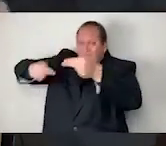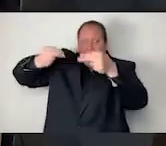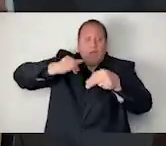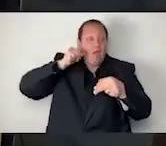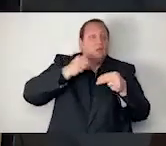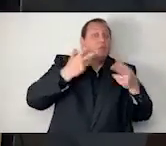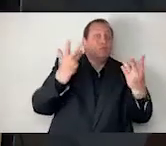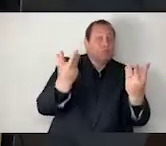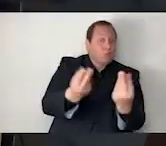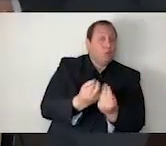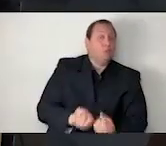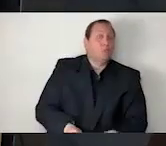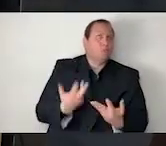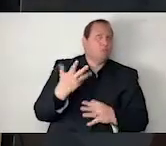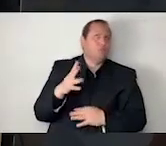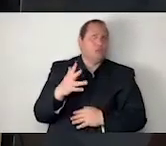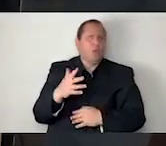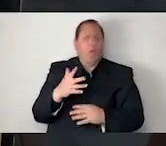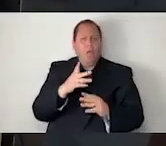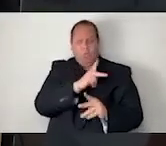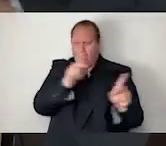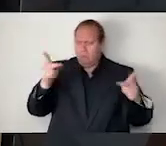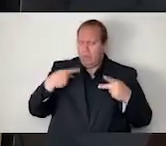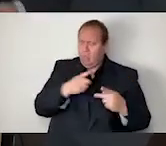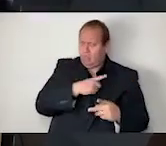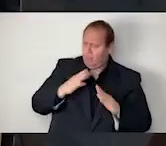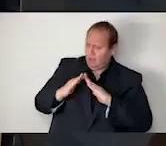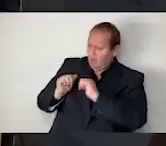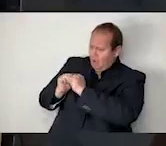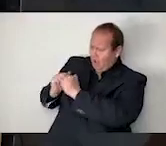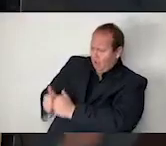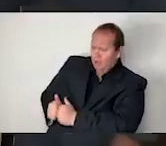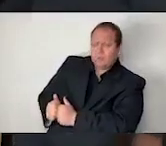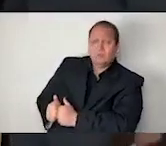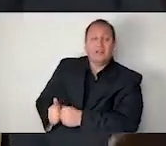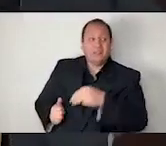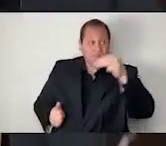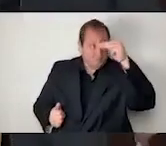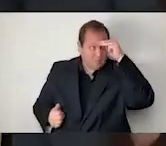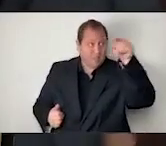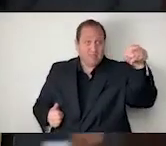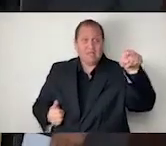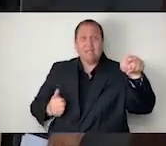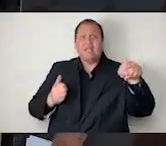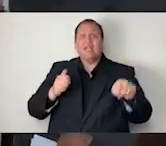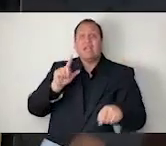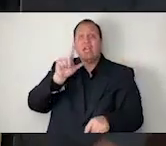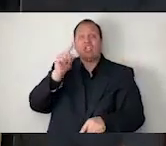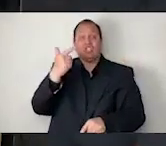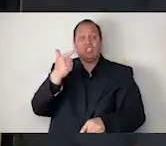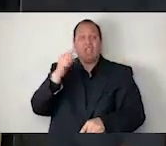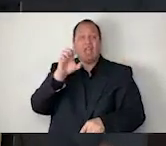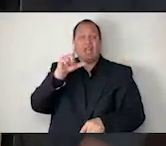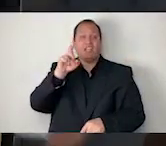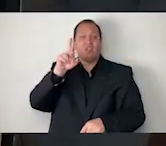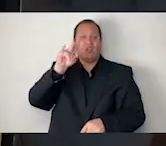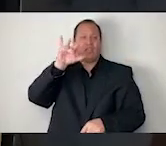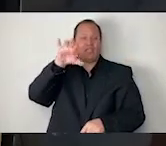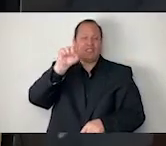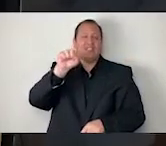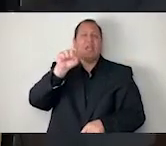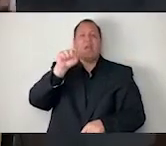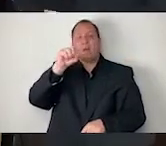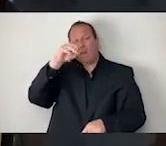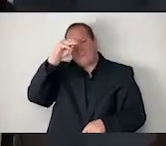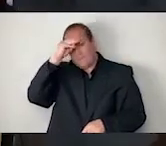en resguardo domiciliario en mexicano está allí electronics mexicano está la empresa que usted citaba hace un momento que colocaban las